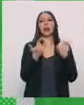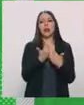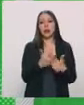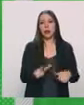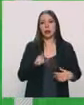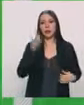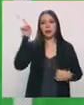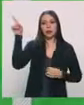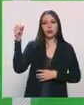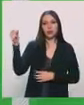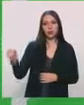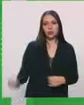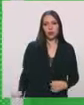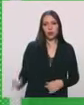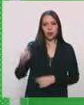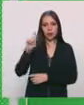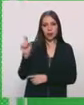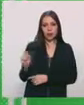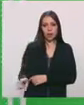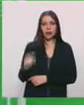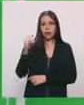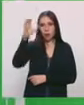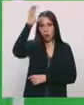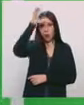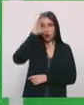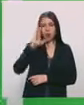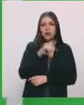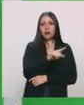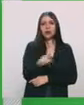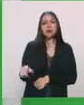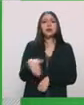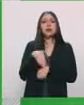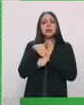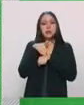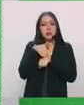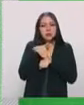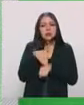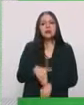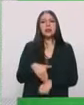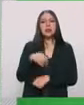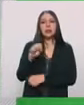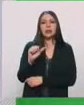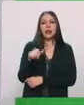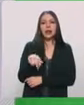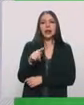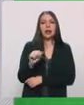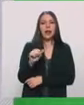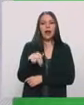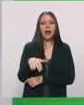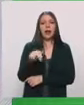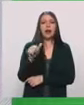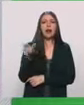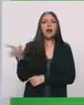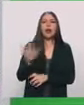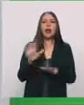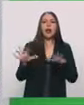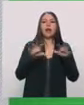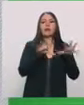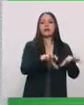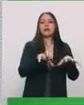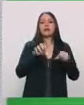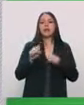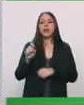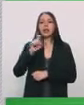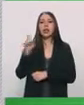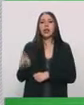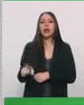Coahuila y en el sur de Texas, obedecieron a Santana, que era preso de los tejanos, y se